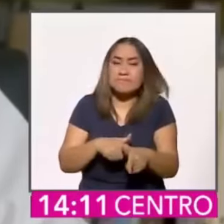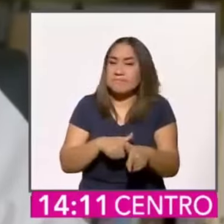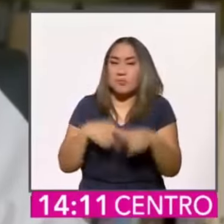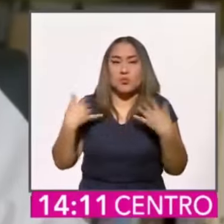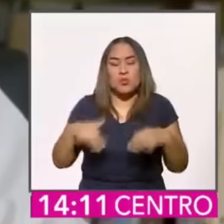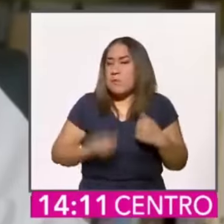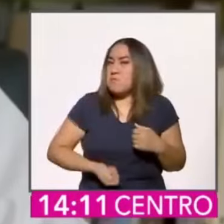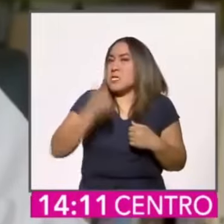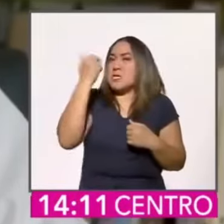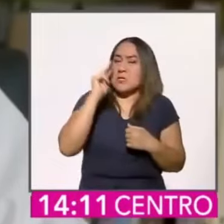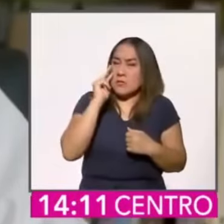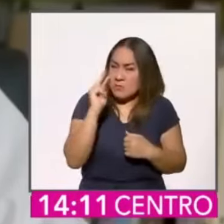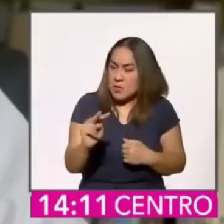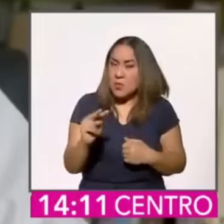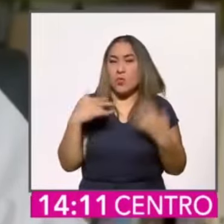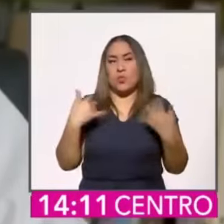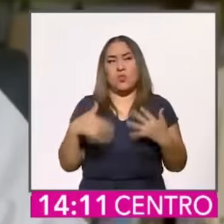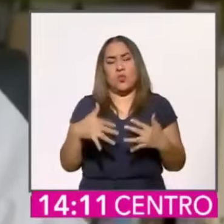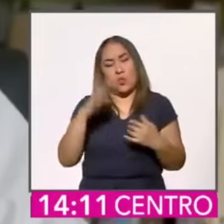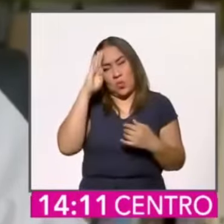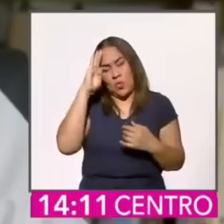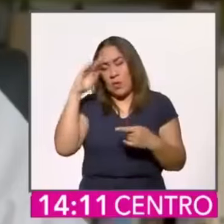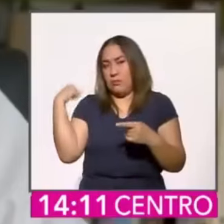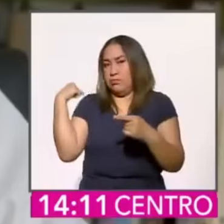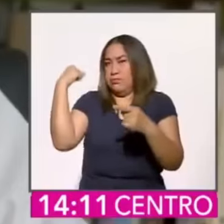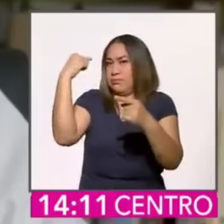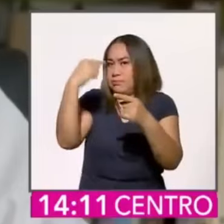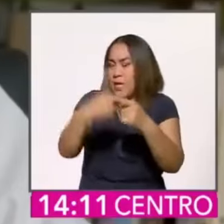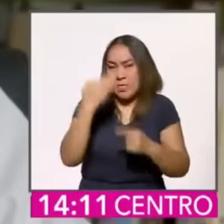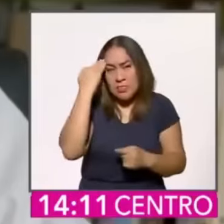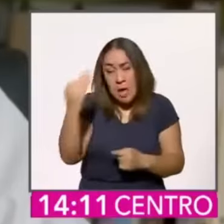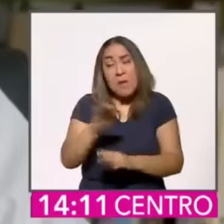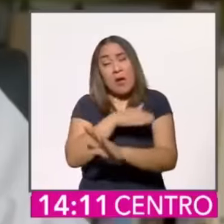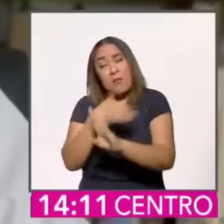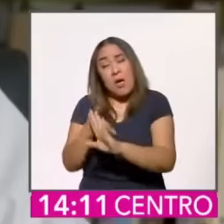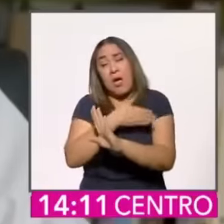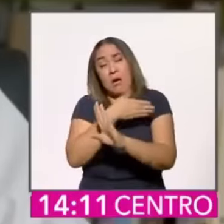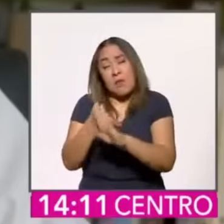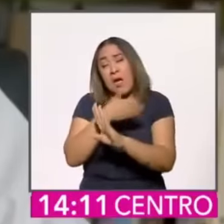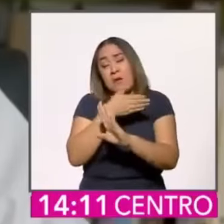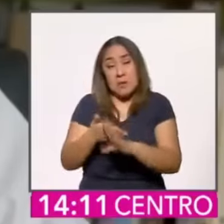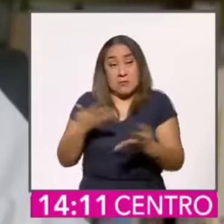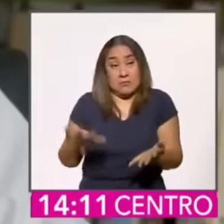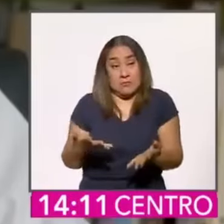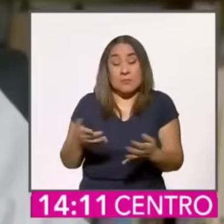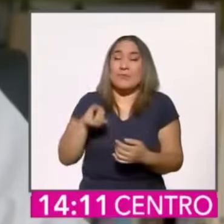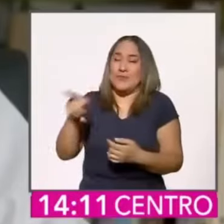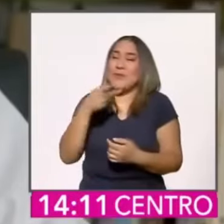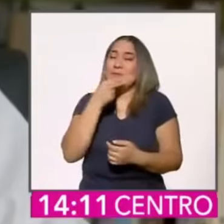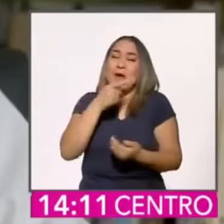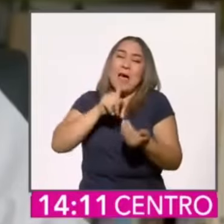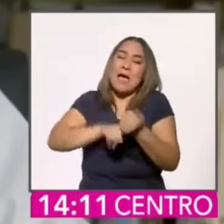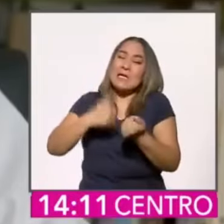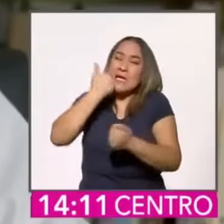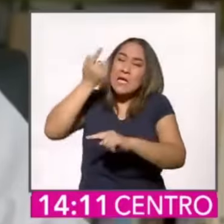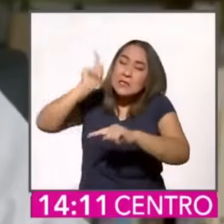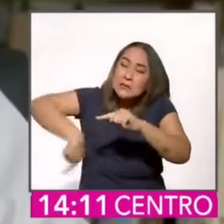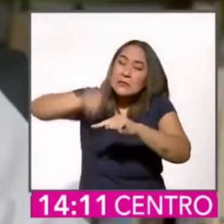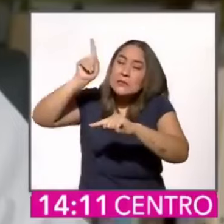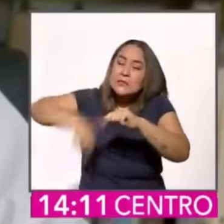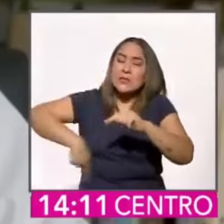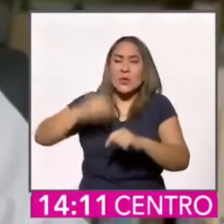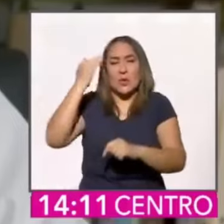en la historia por su duración e intensidad, el hombre al que tantos han querido acabar